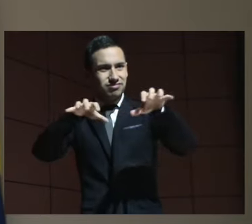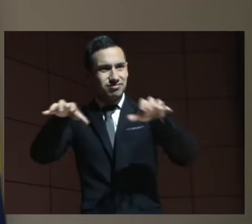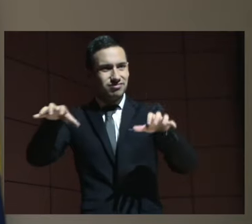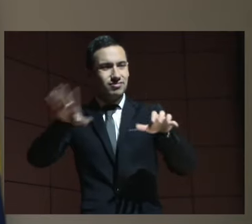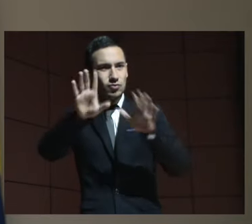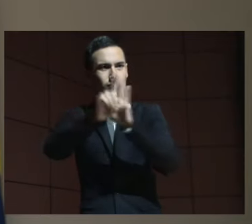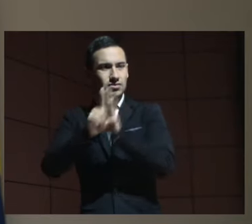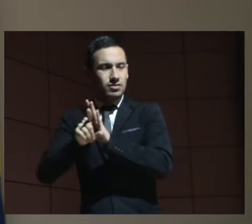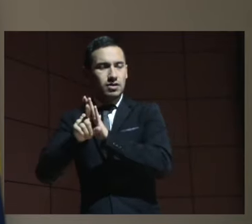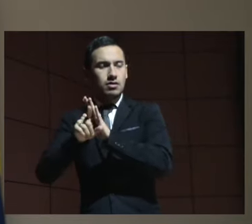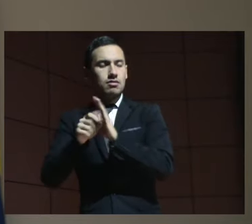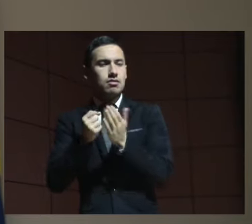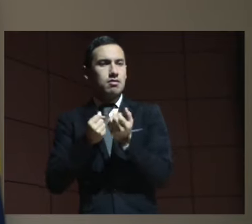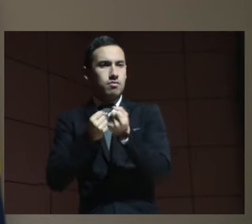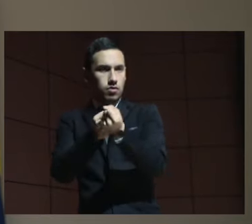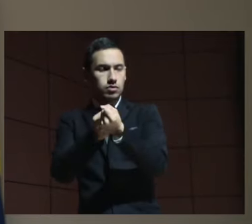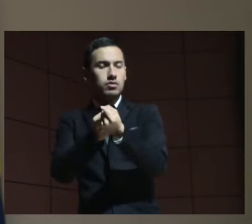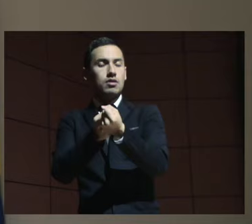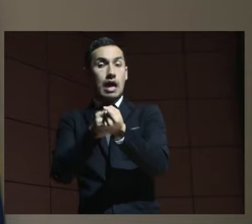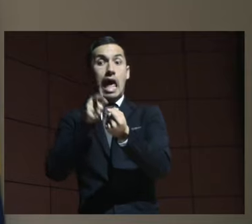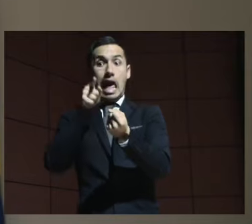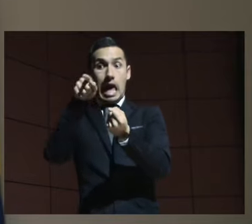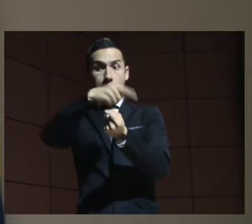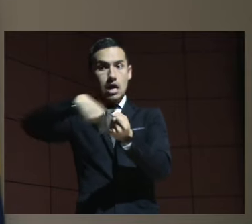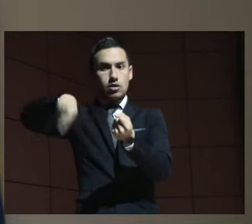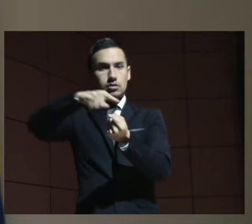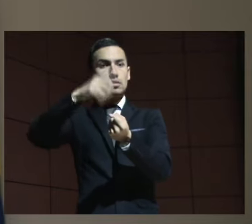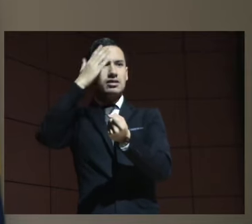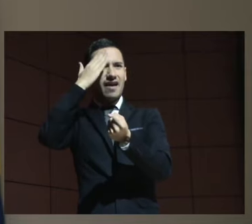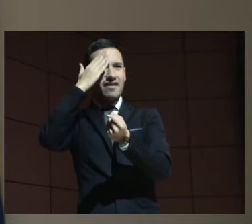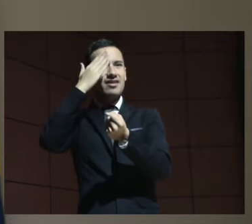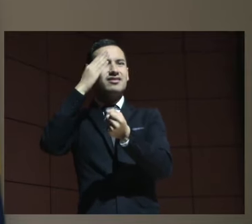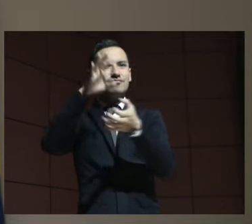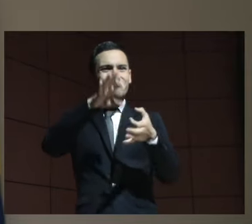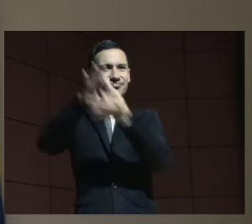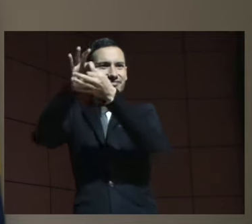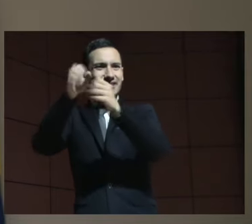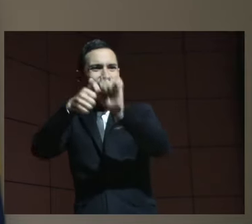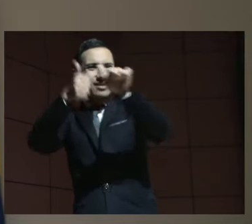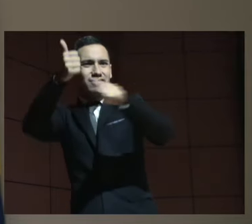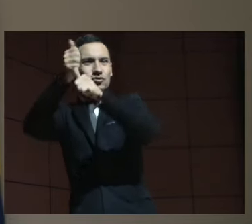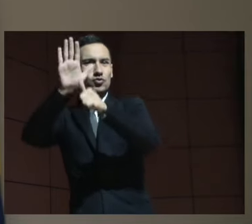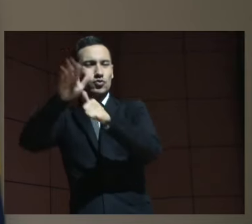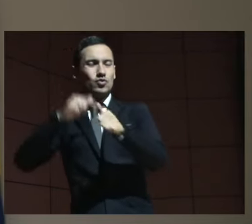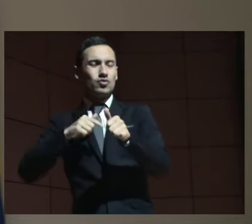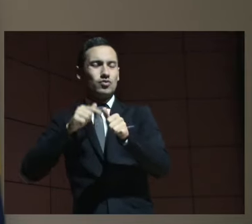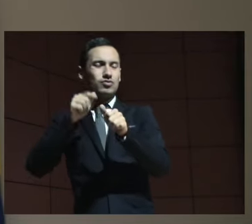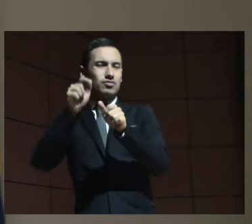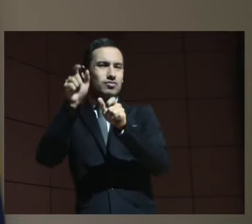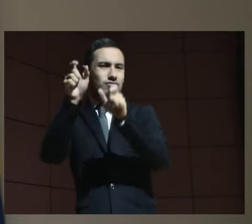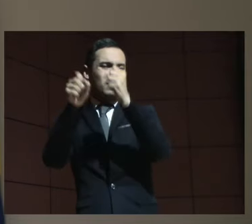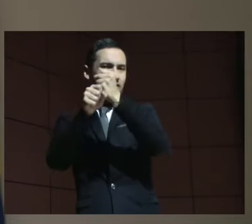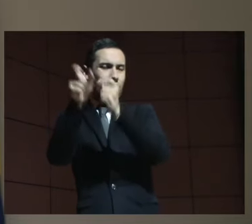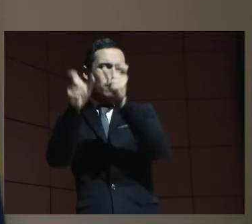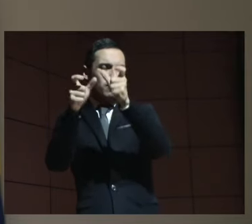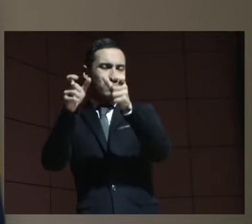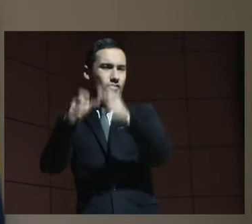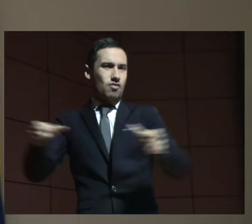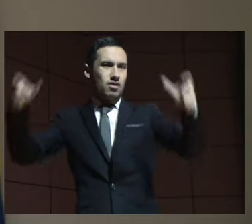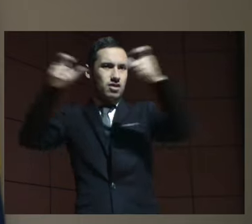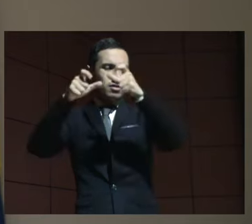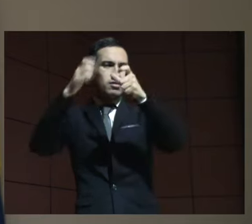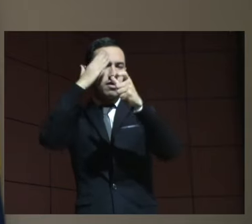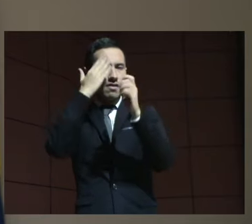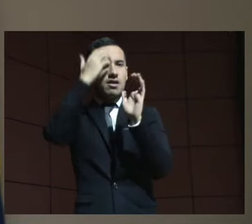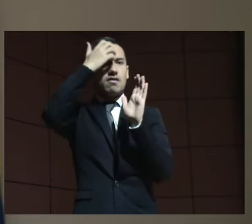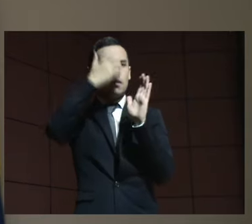trabajo legislativo que acompañan los esfuerzos de los congresistas en la